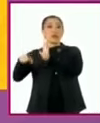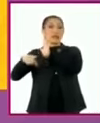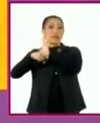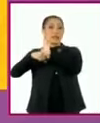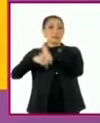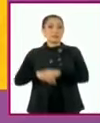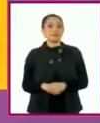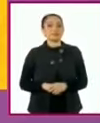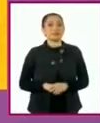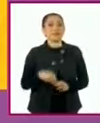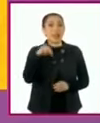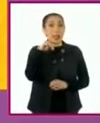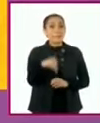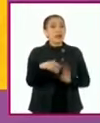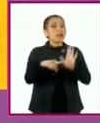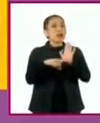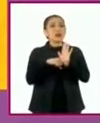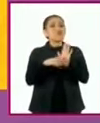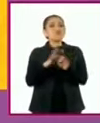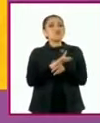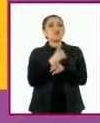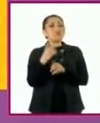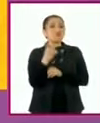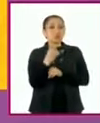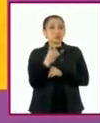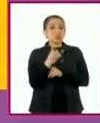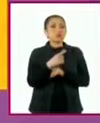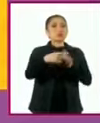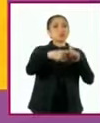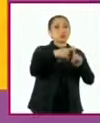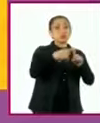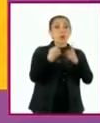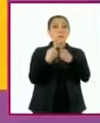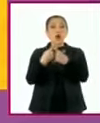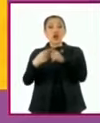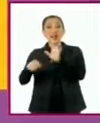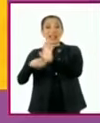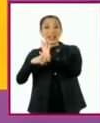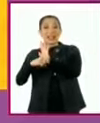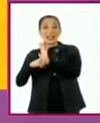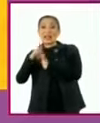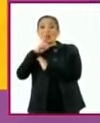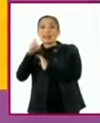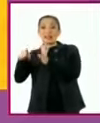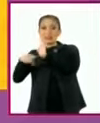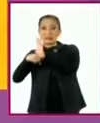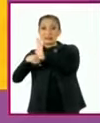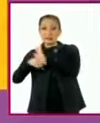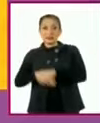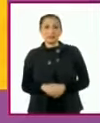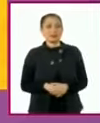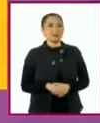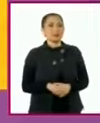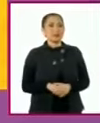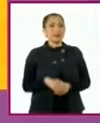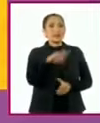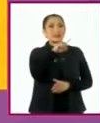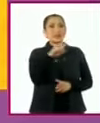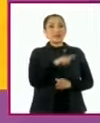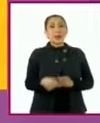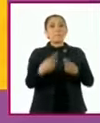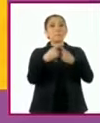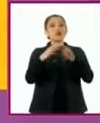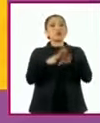negativo. M es negativa porque positivo por negativo es igual a negativo. Z es